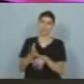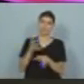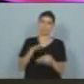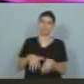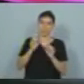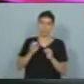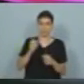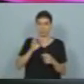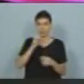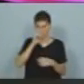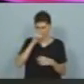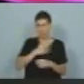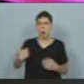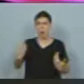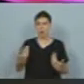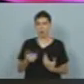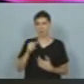no esta noche. ¡Mamá!